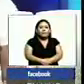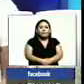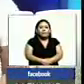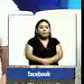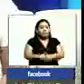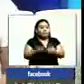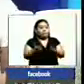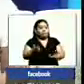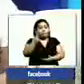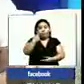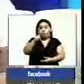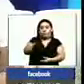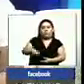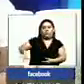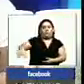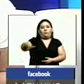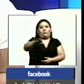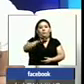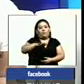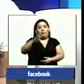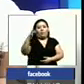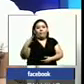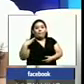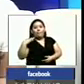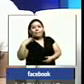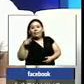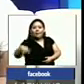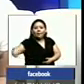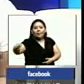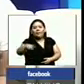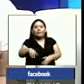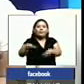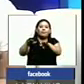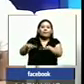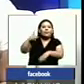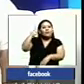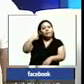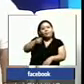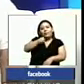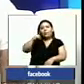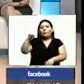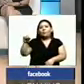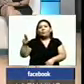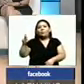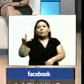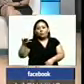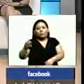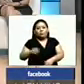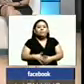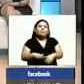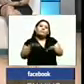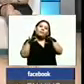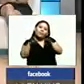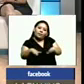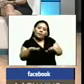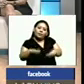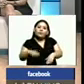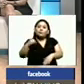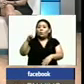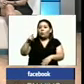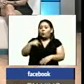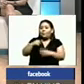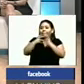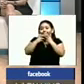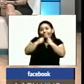Un lugar sin duda Que nos invita a visitarlo Muchas gracias Julio Por tu nota Gracias Julio Y bueno me